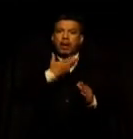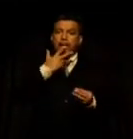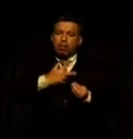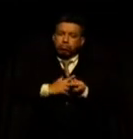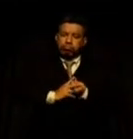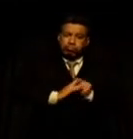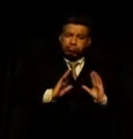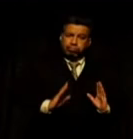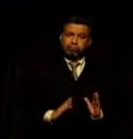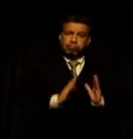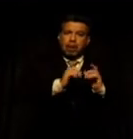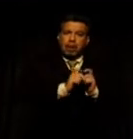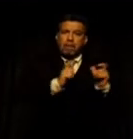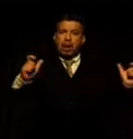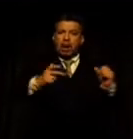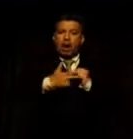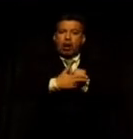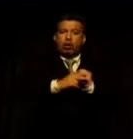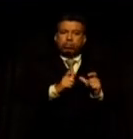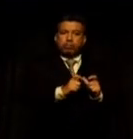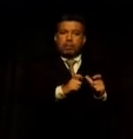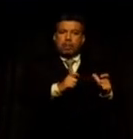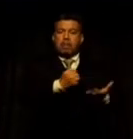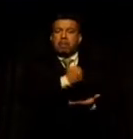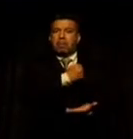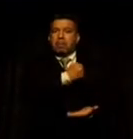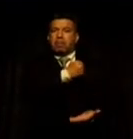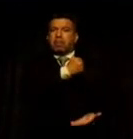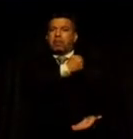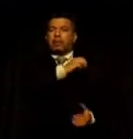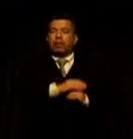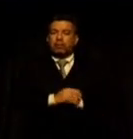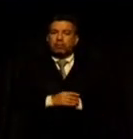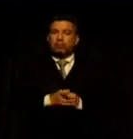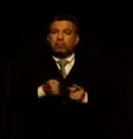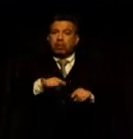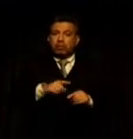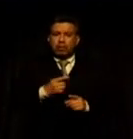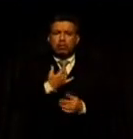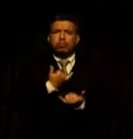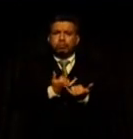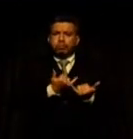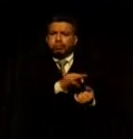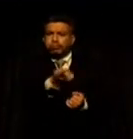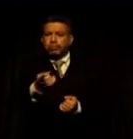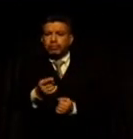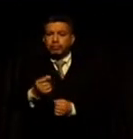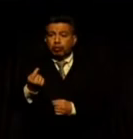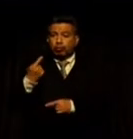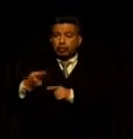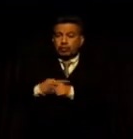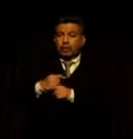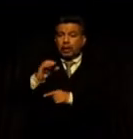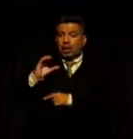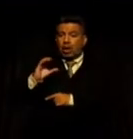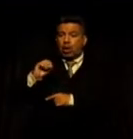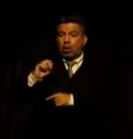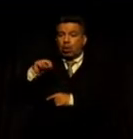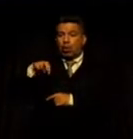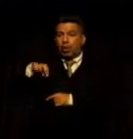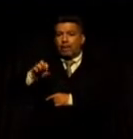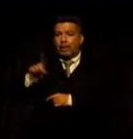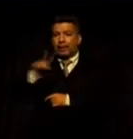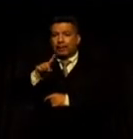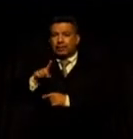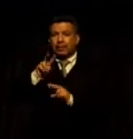maximizar los ahorros entonces yo creo que eso también está ocurriendo sacamos el compense esta semana de educación